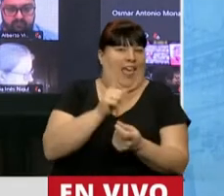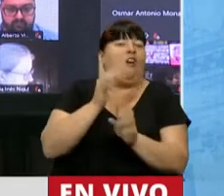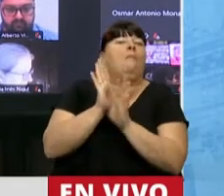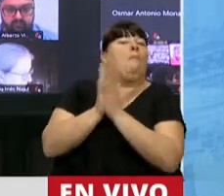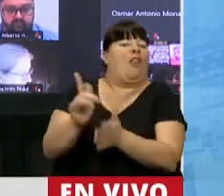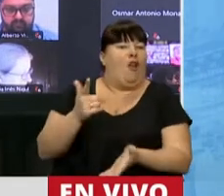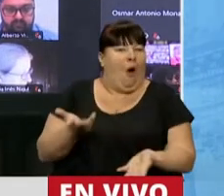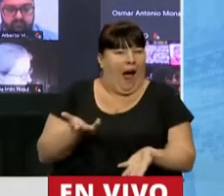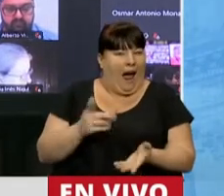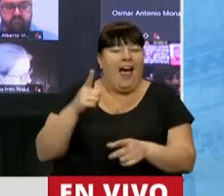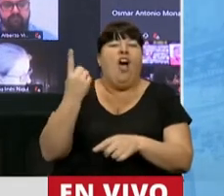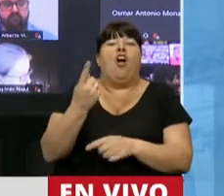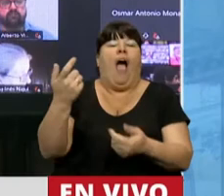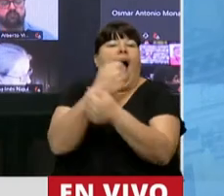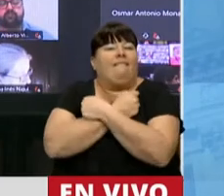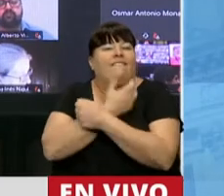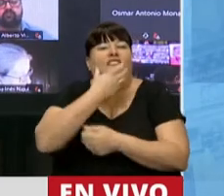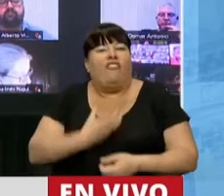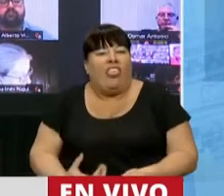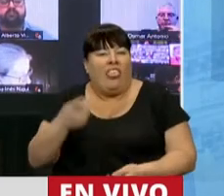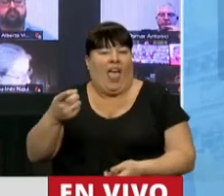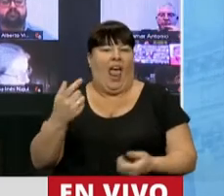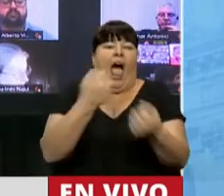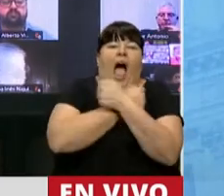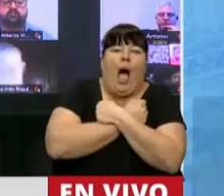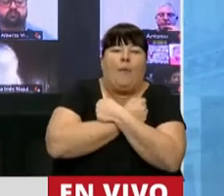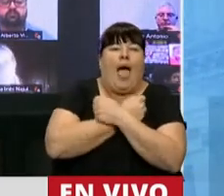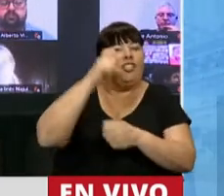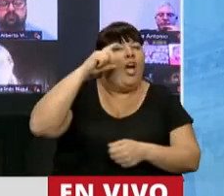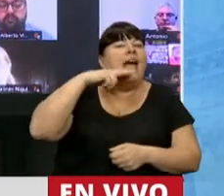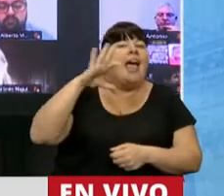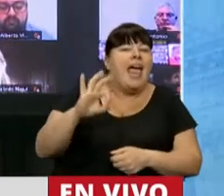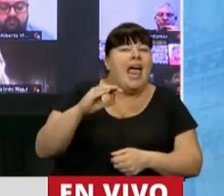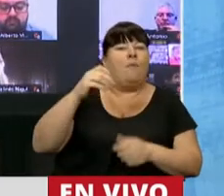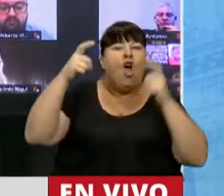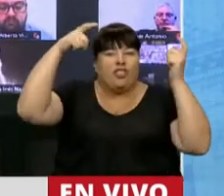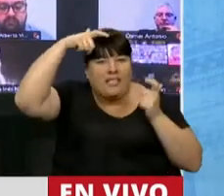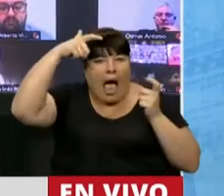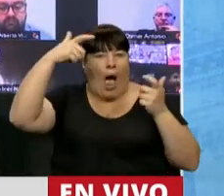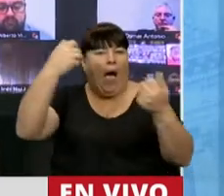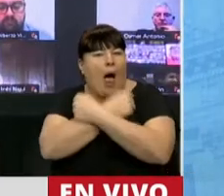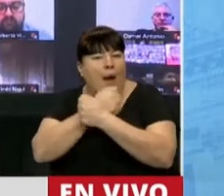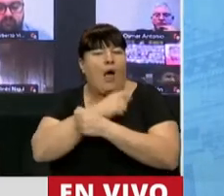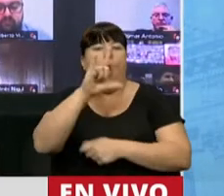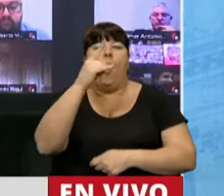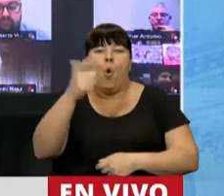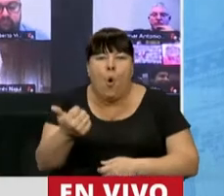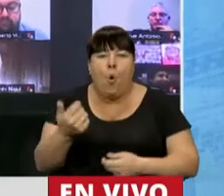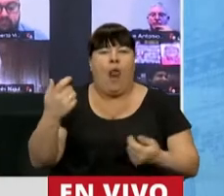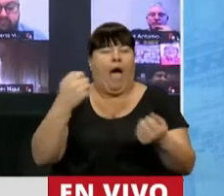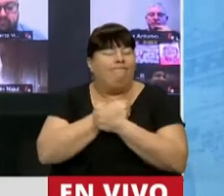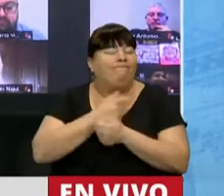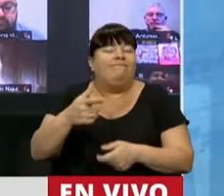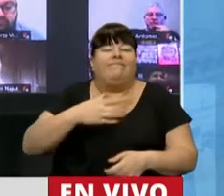perdonaron que se abrazara con Fidel, que se abrazaba con Evo, con Chávez, con Lula,